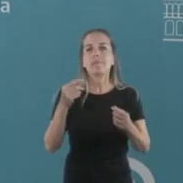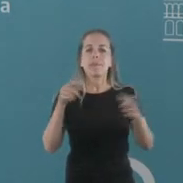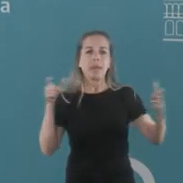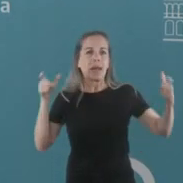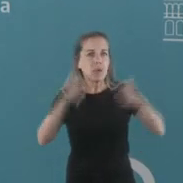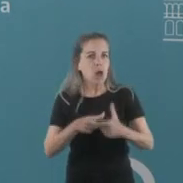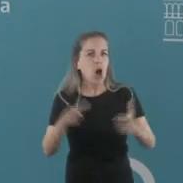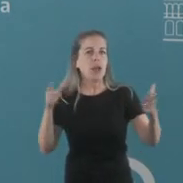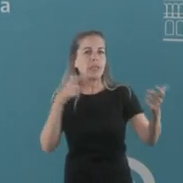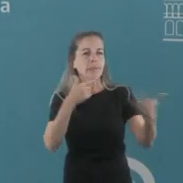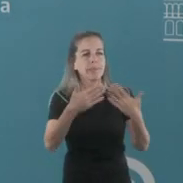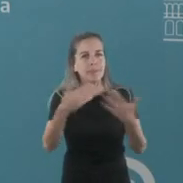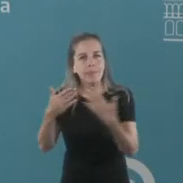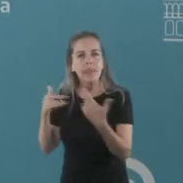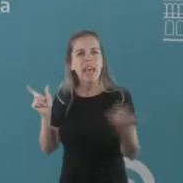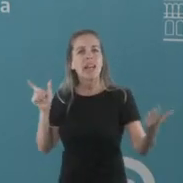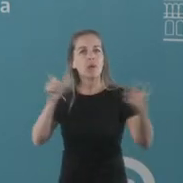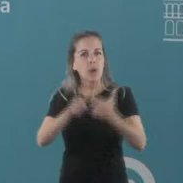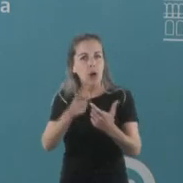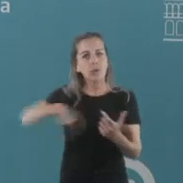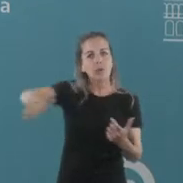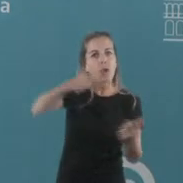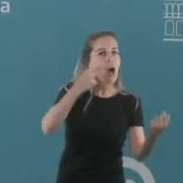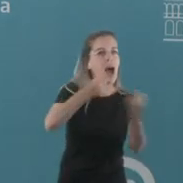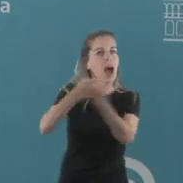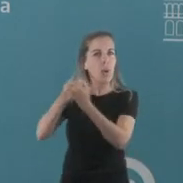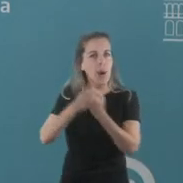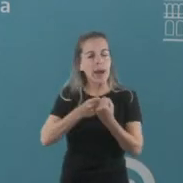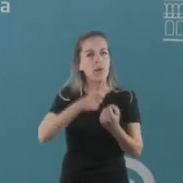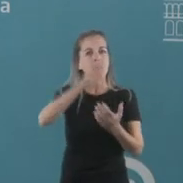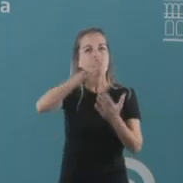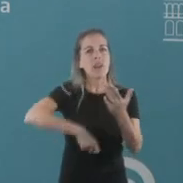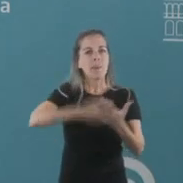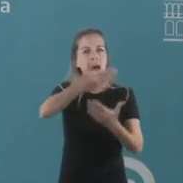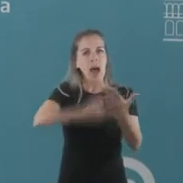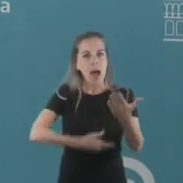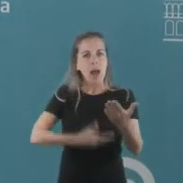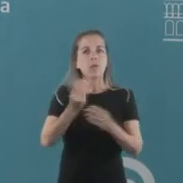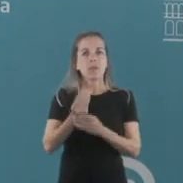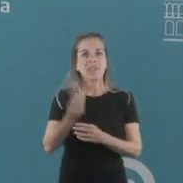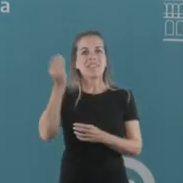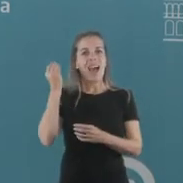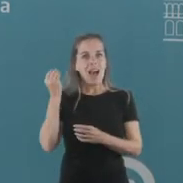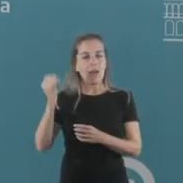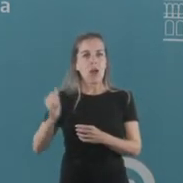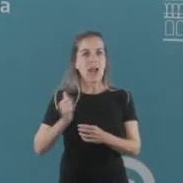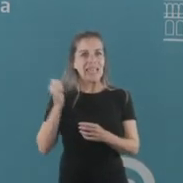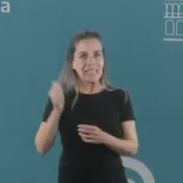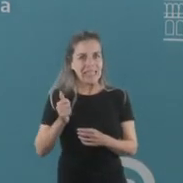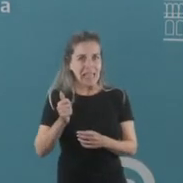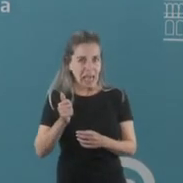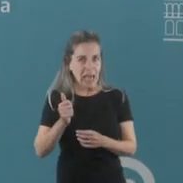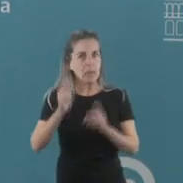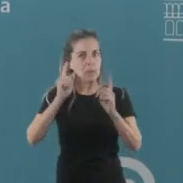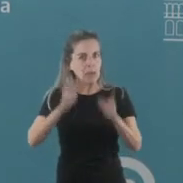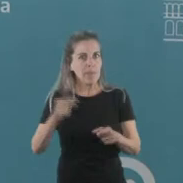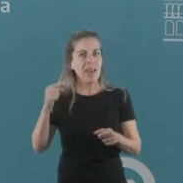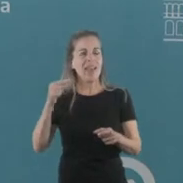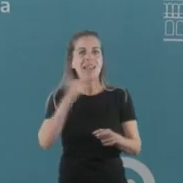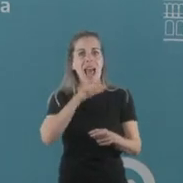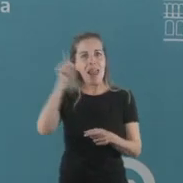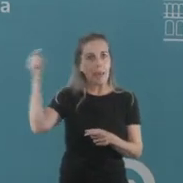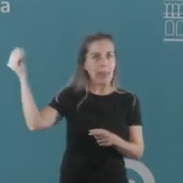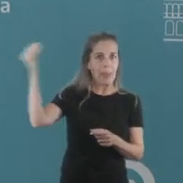firmaron en consenso una declaración muy importante. También tuvimos el sábado la visita del canciller Scholz, y todos ustedes saben que si hay una